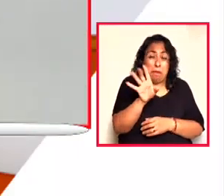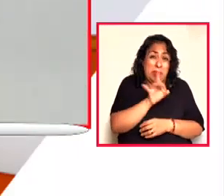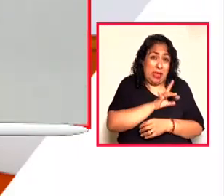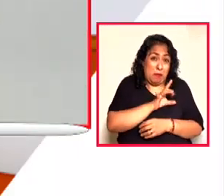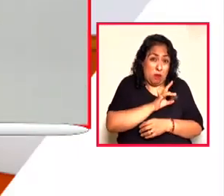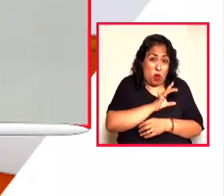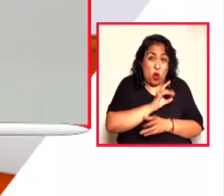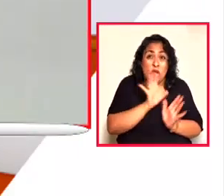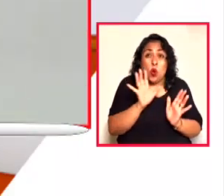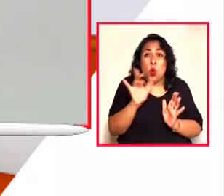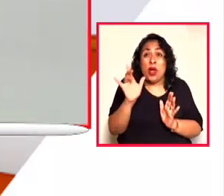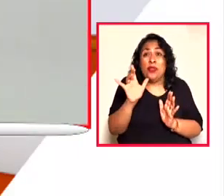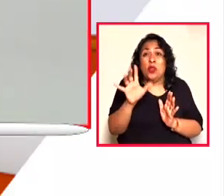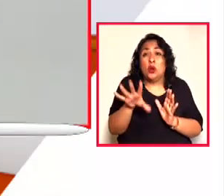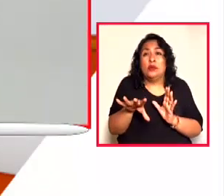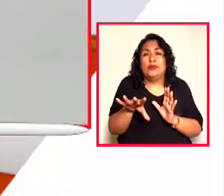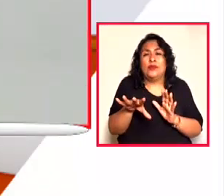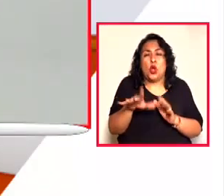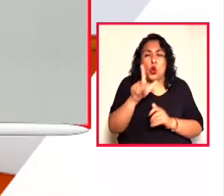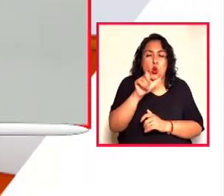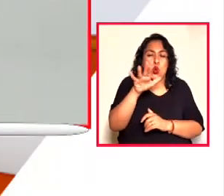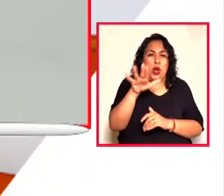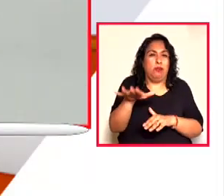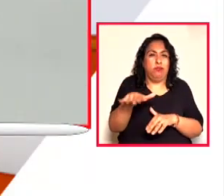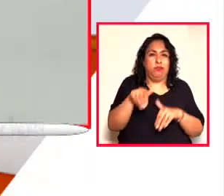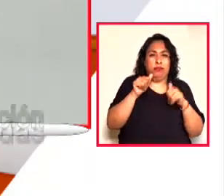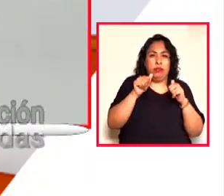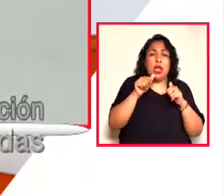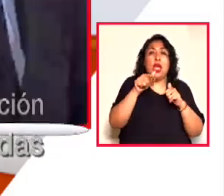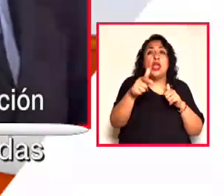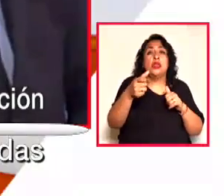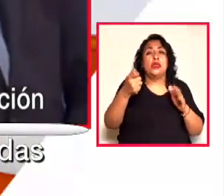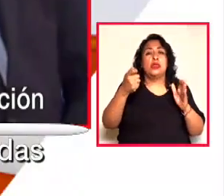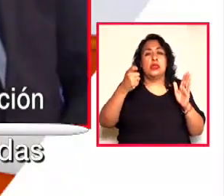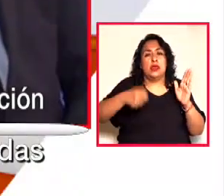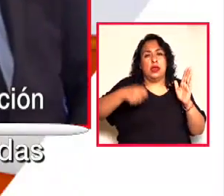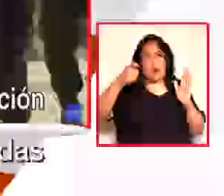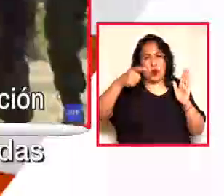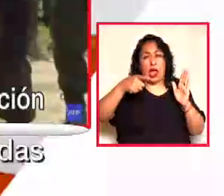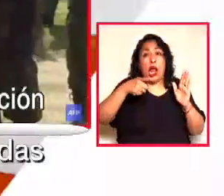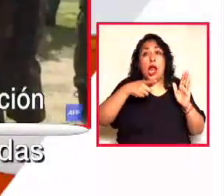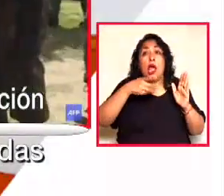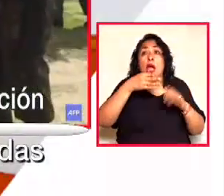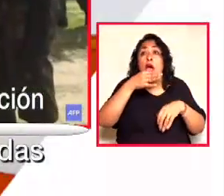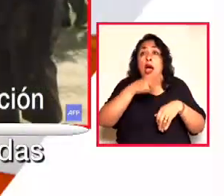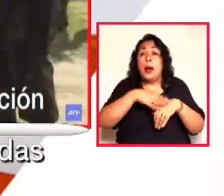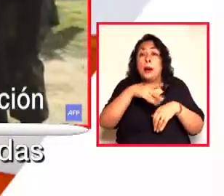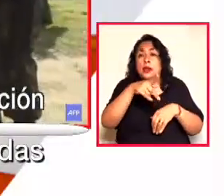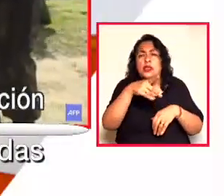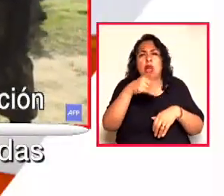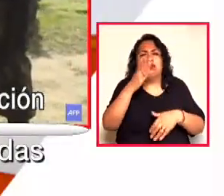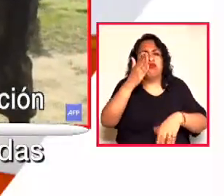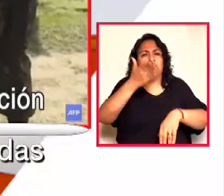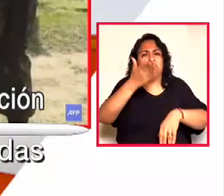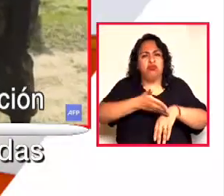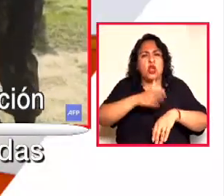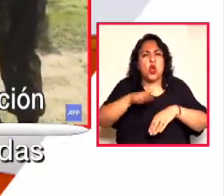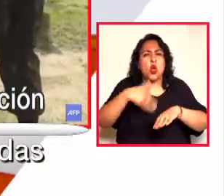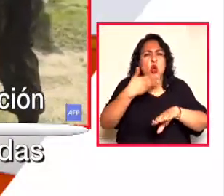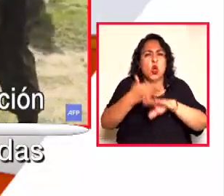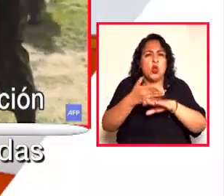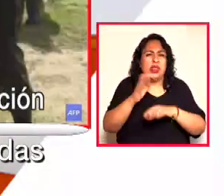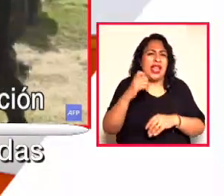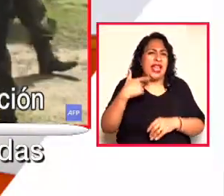la salida de Lula da Silva, donde el Tribunal Supremo anuló las condenas en contra del